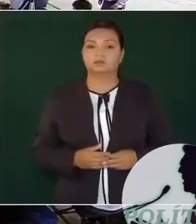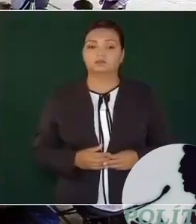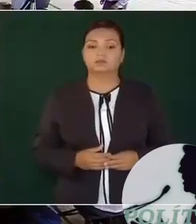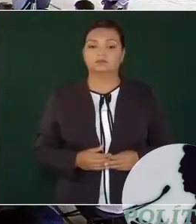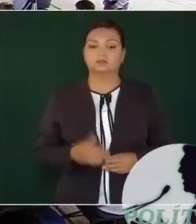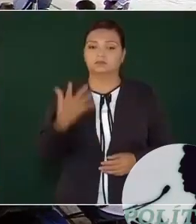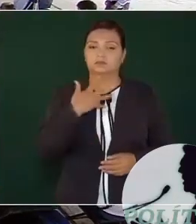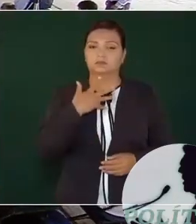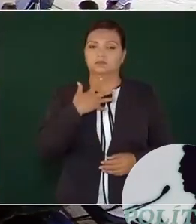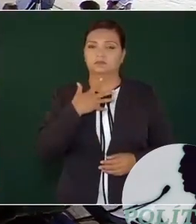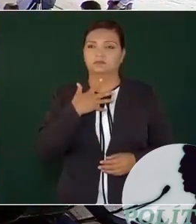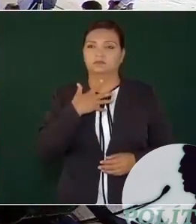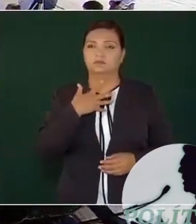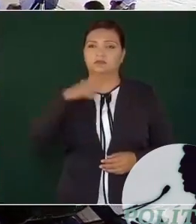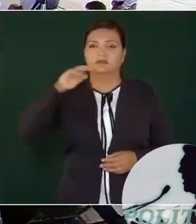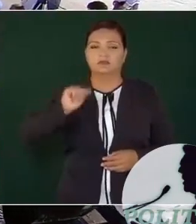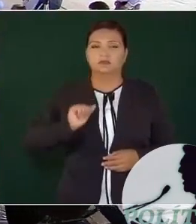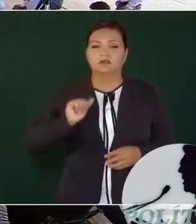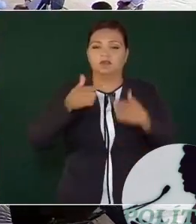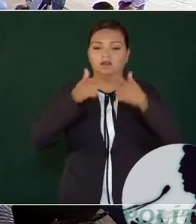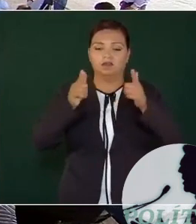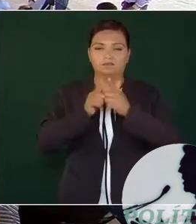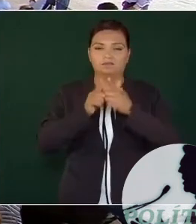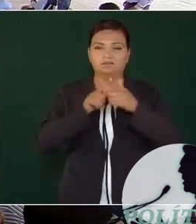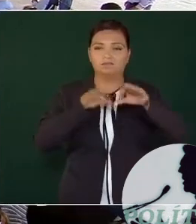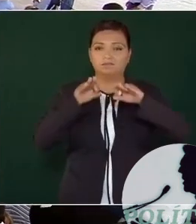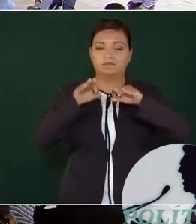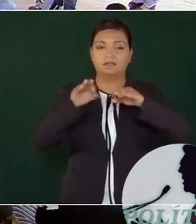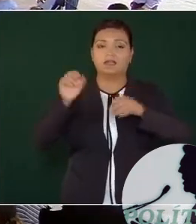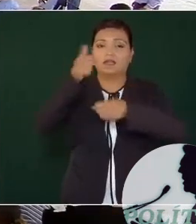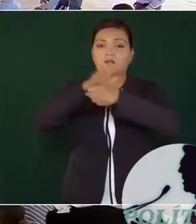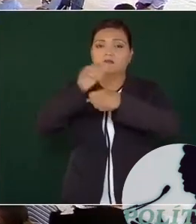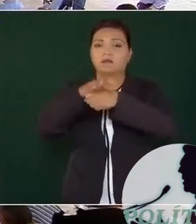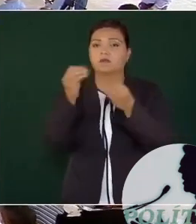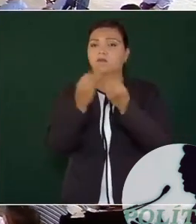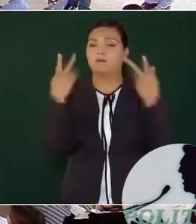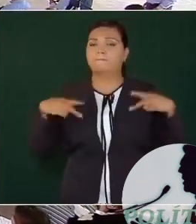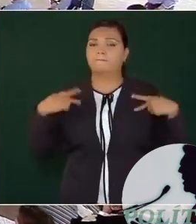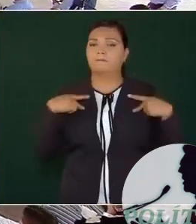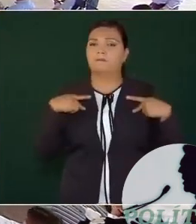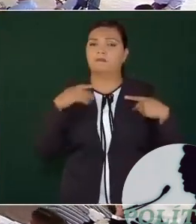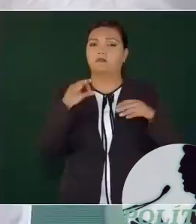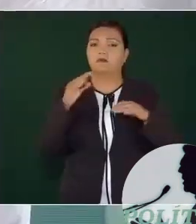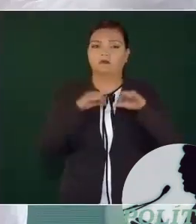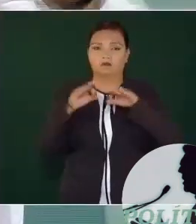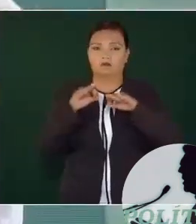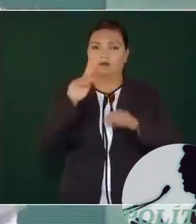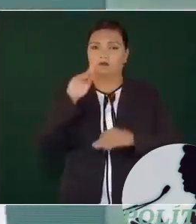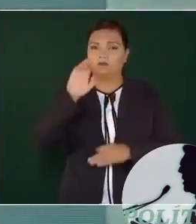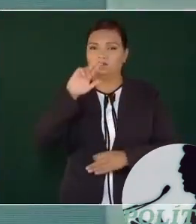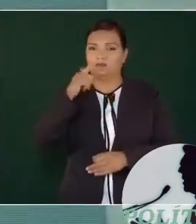y tienen aparatos administrativos y muchísimos burócratas, claro,